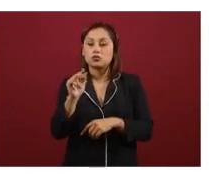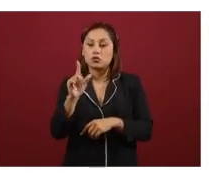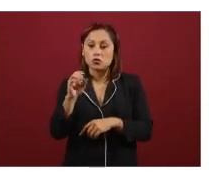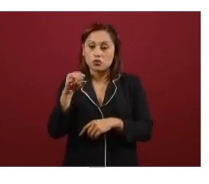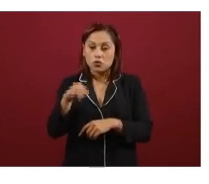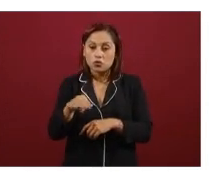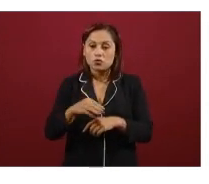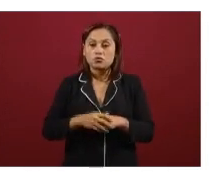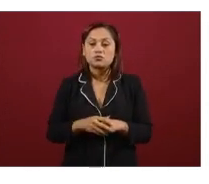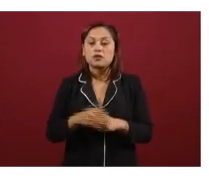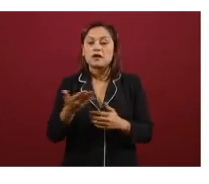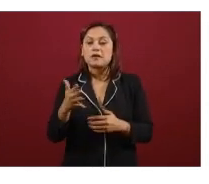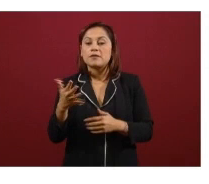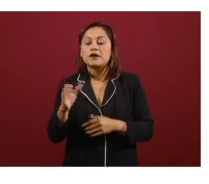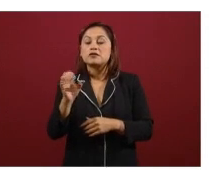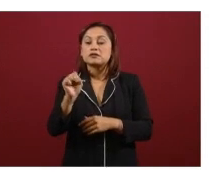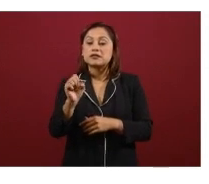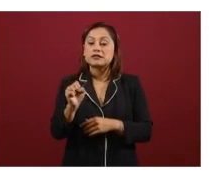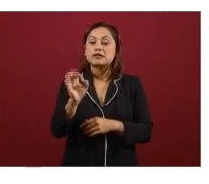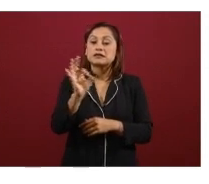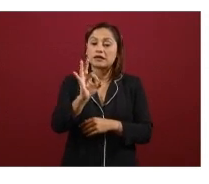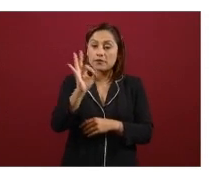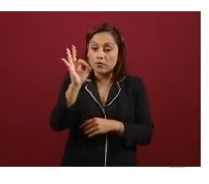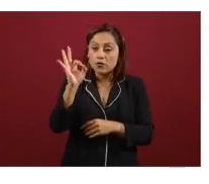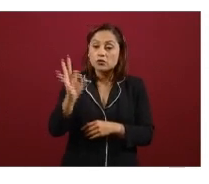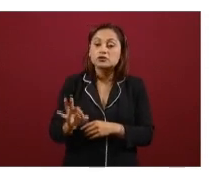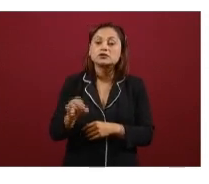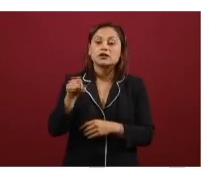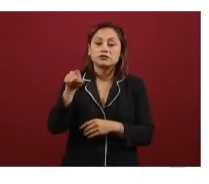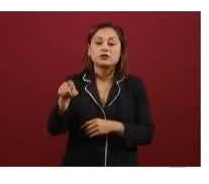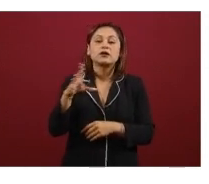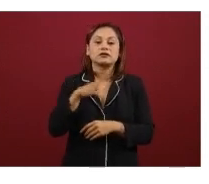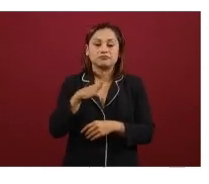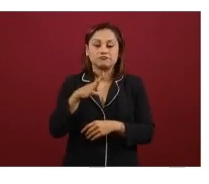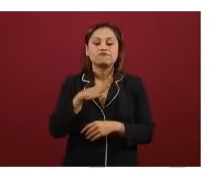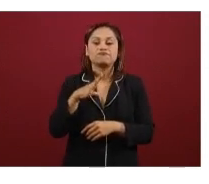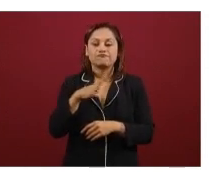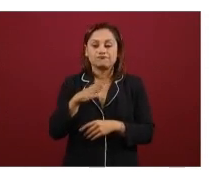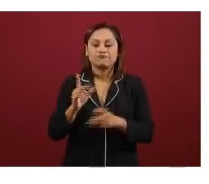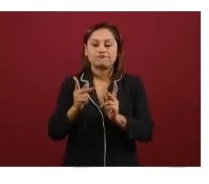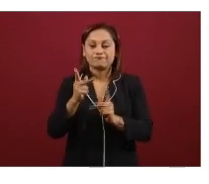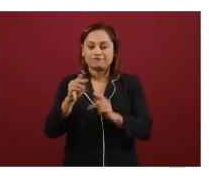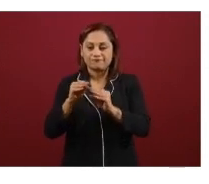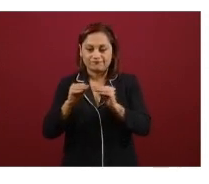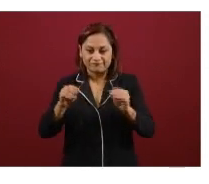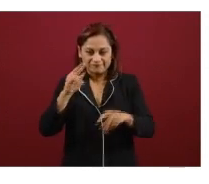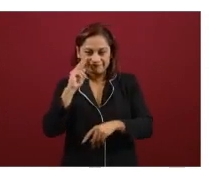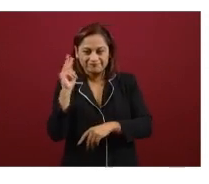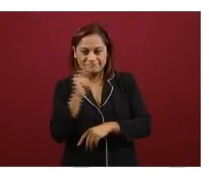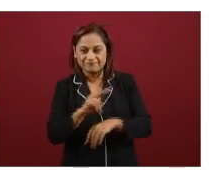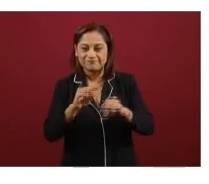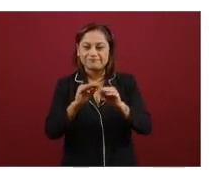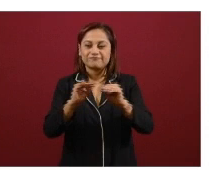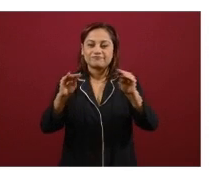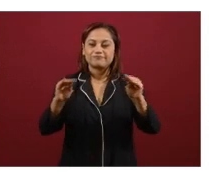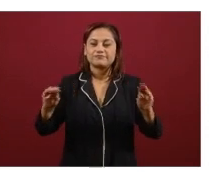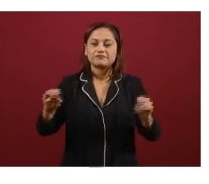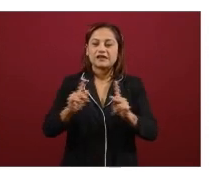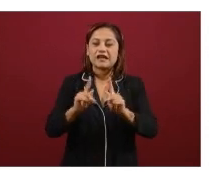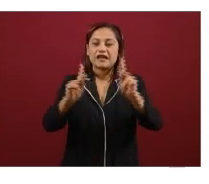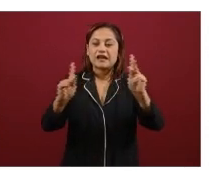60% de sargazo. Ahí también debemos ver que donde se encuentra el sargazo son playas un